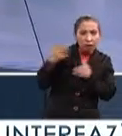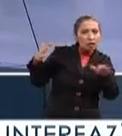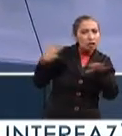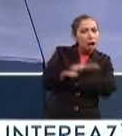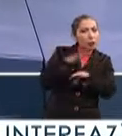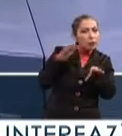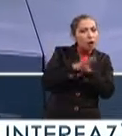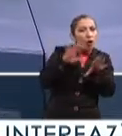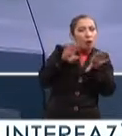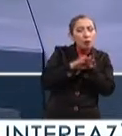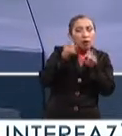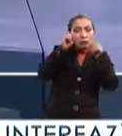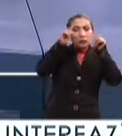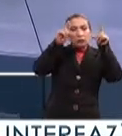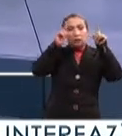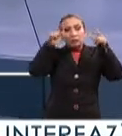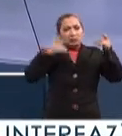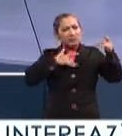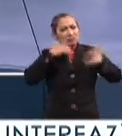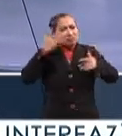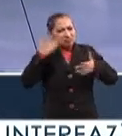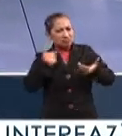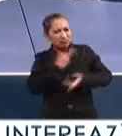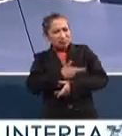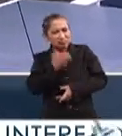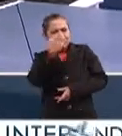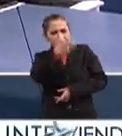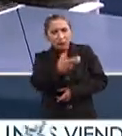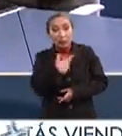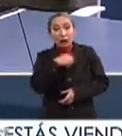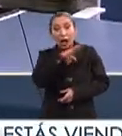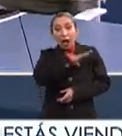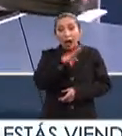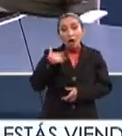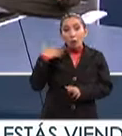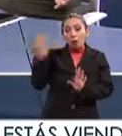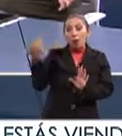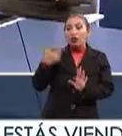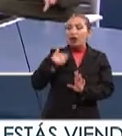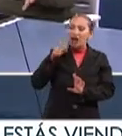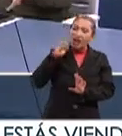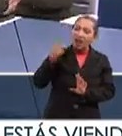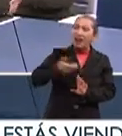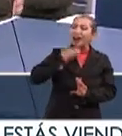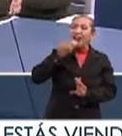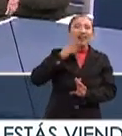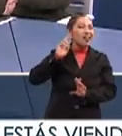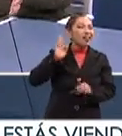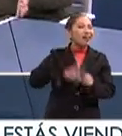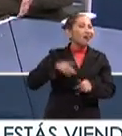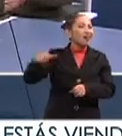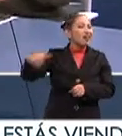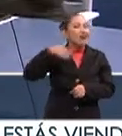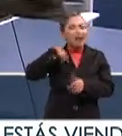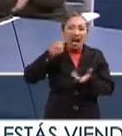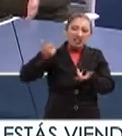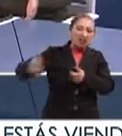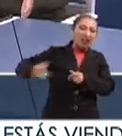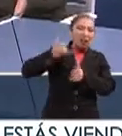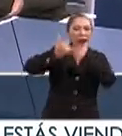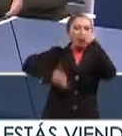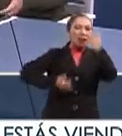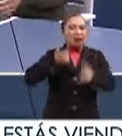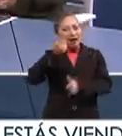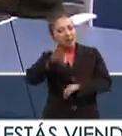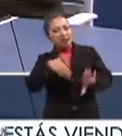revolución y una especie de despertar en contra, porque existe una normalización muy fuerte acerca de la violencia, sobre todo en contra